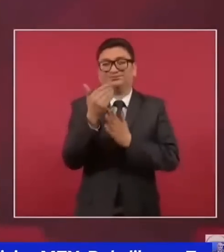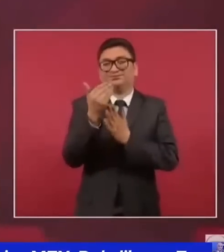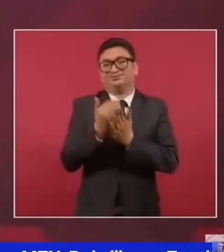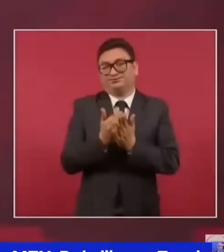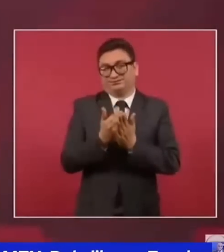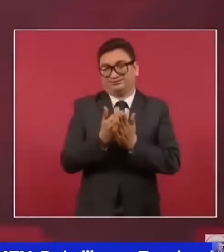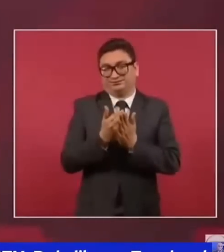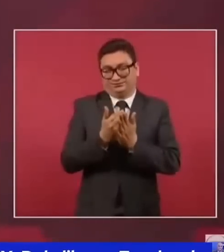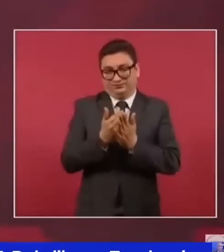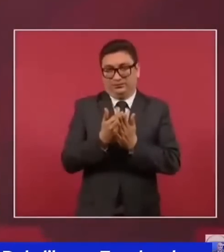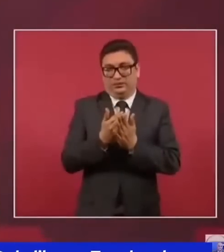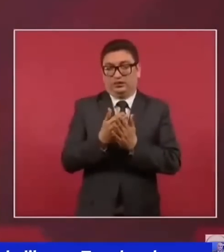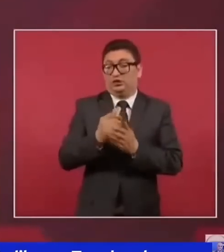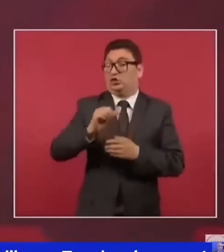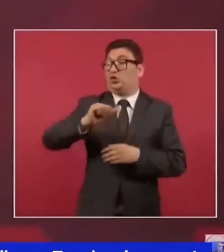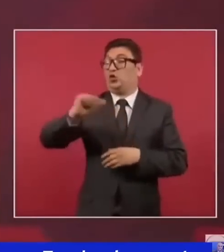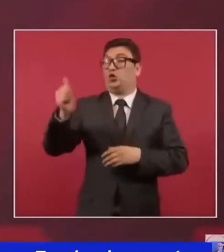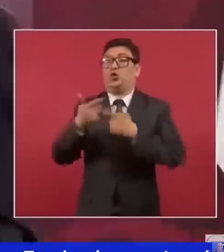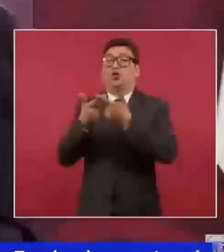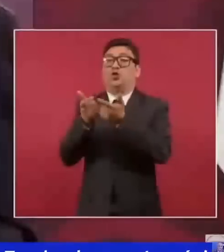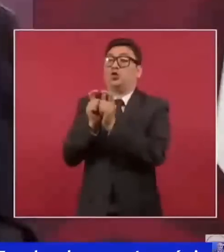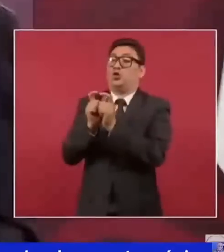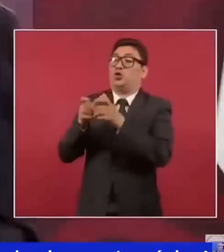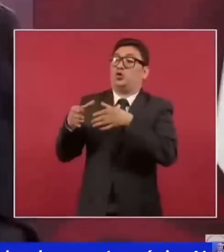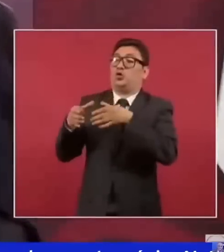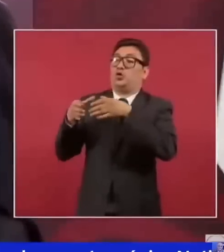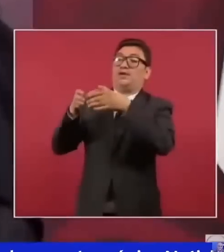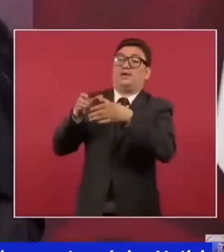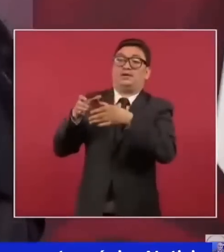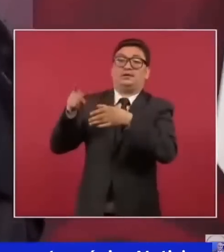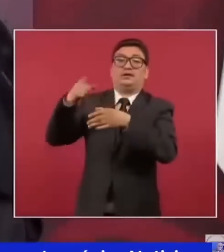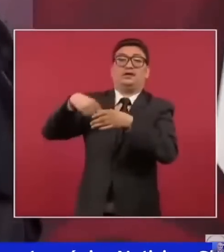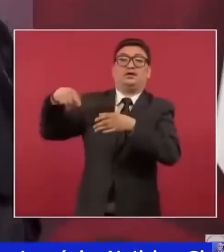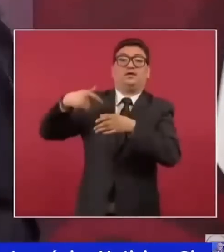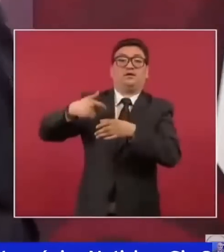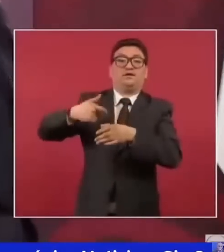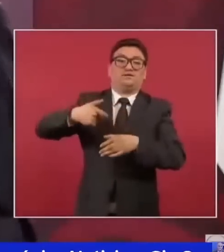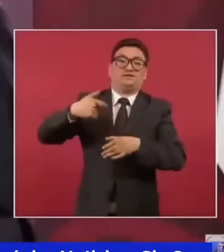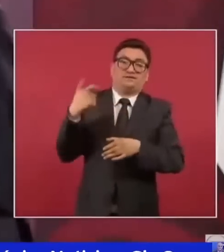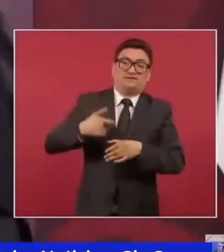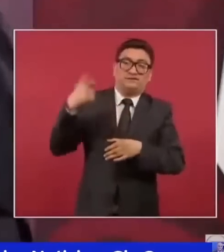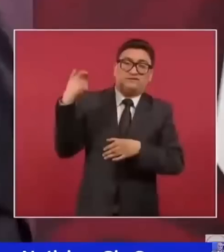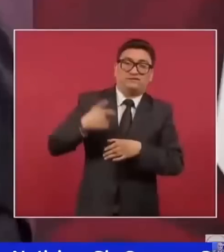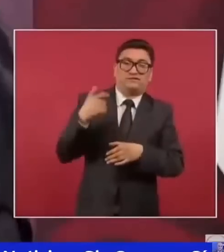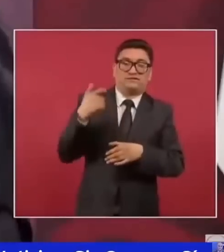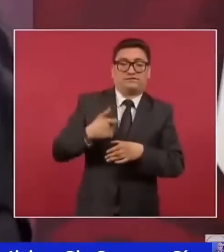Mientras una élite se ha hecho cada vez